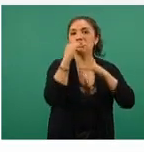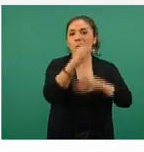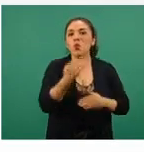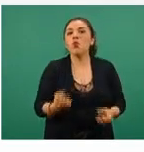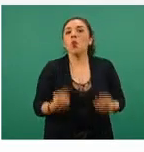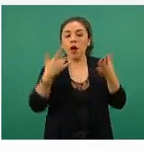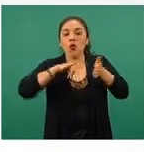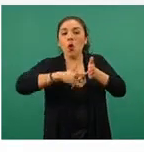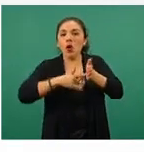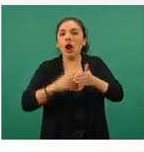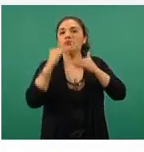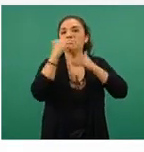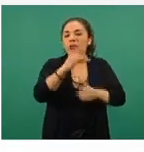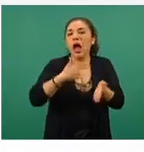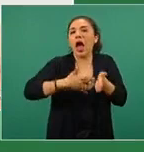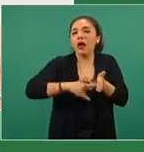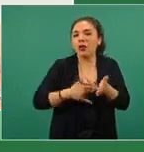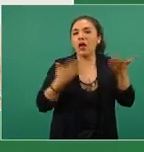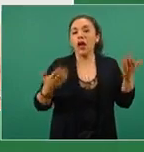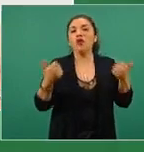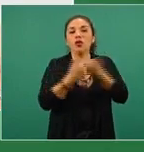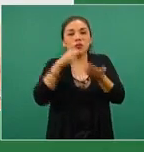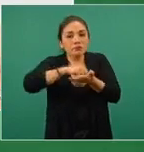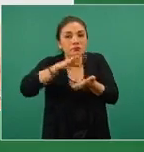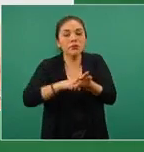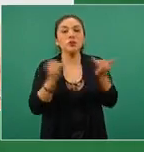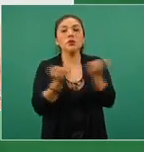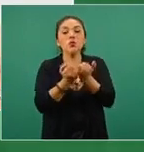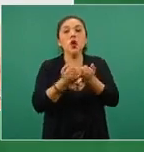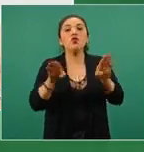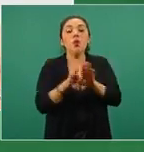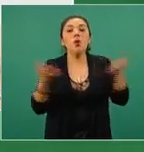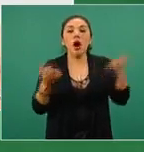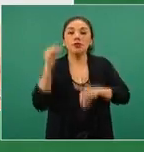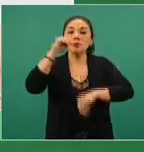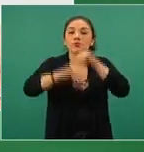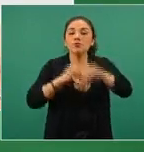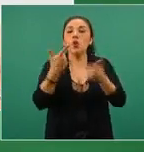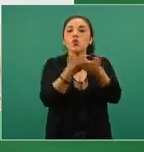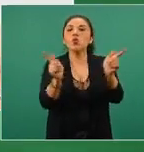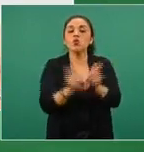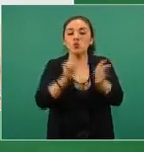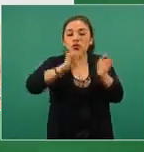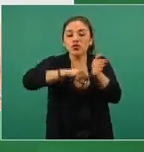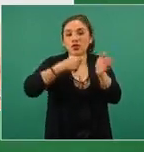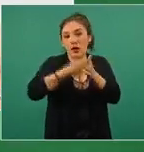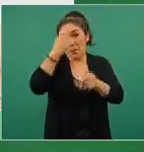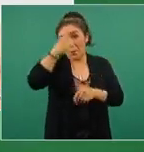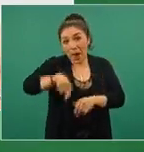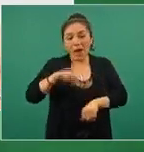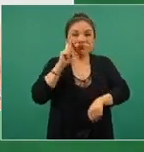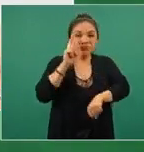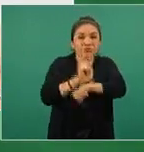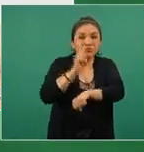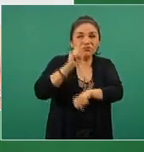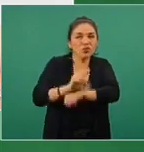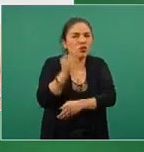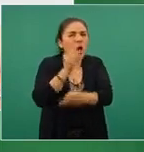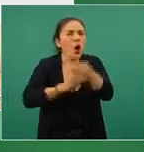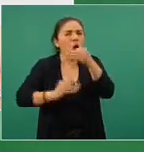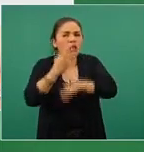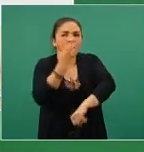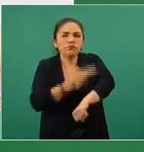manera con horarios, en donde también se establece la creación de un grupo técnico para supervisar todos los